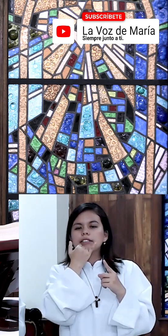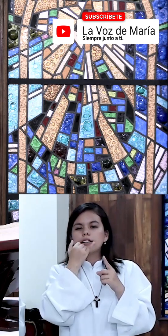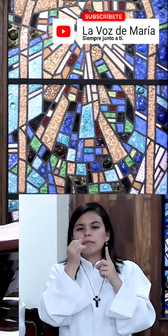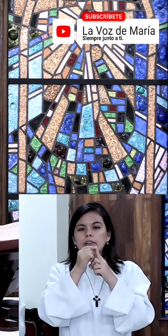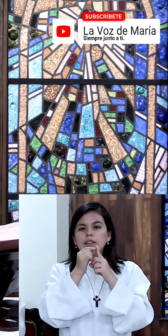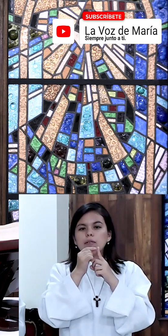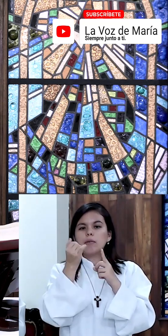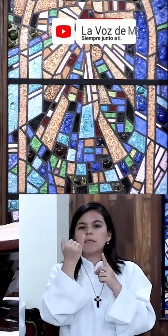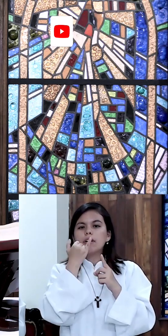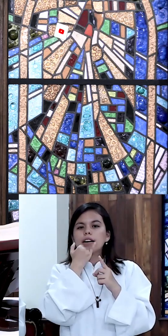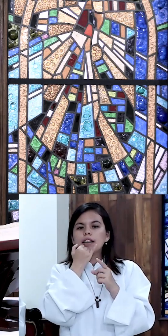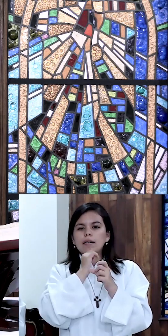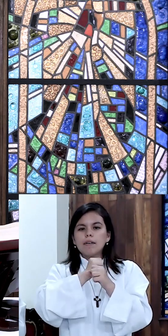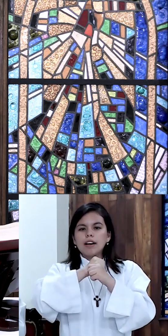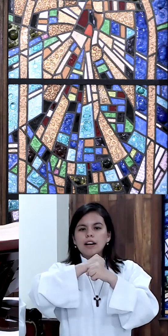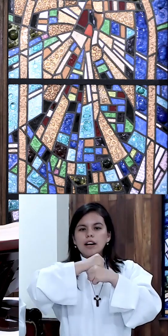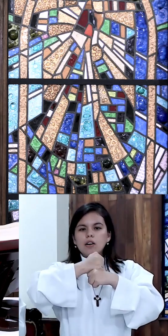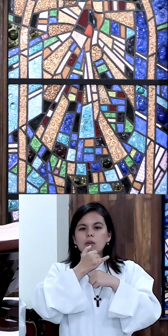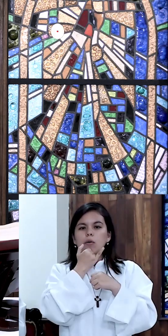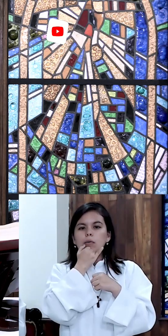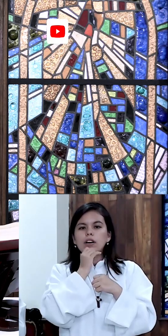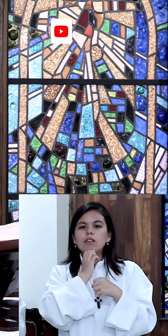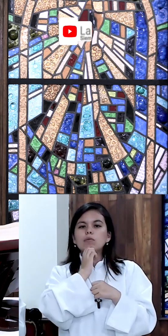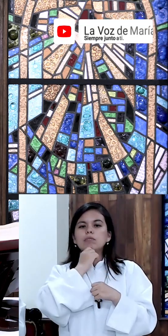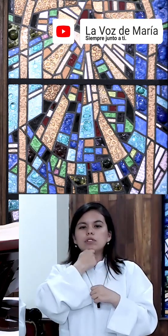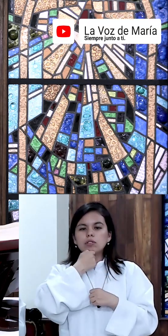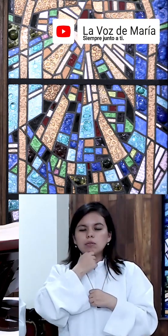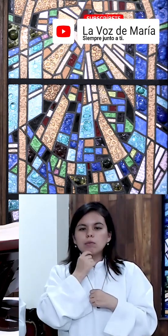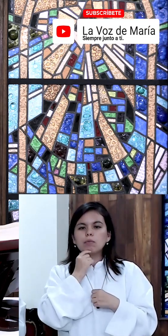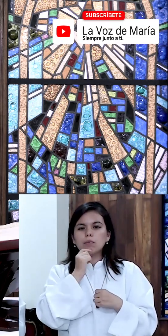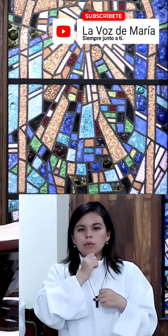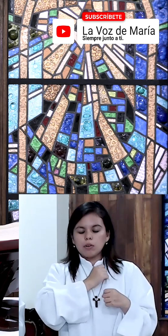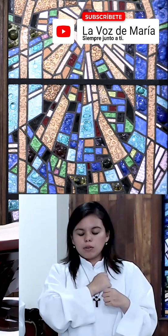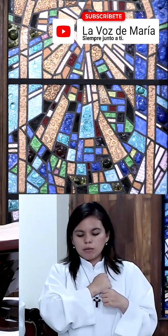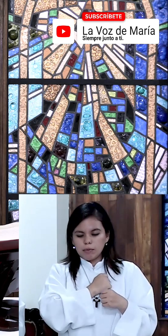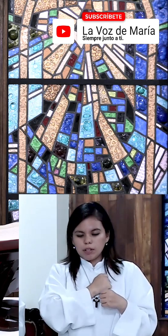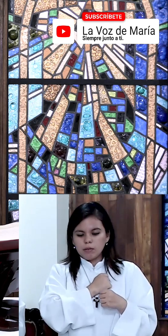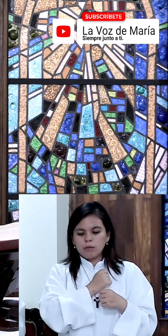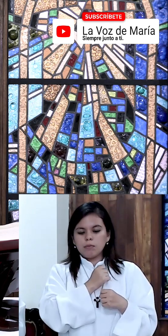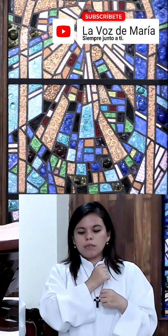de pensamiento, palabra, obra y omisión.